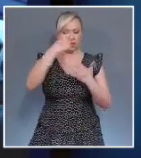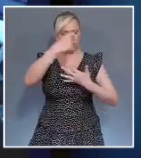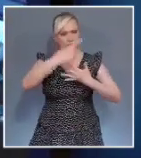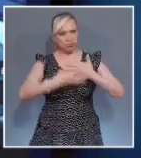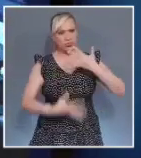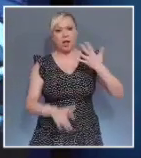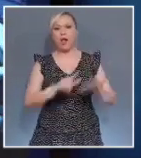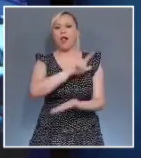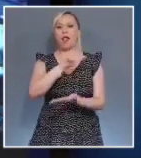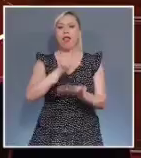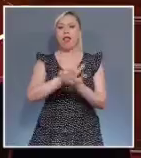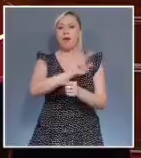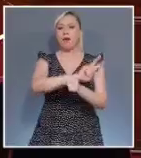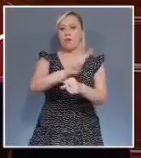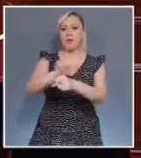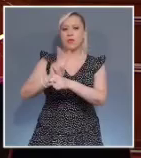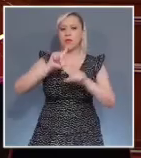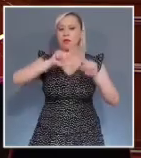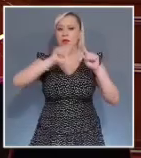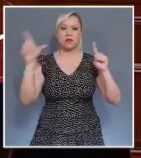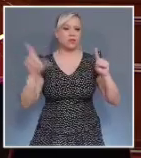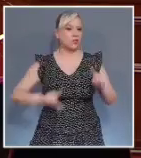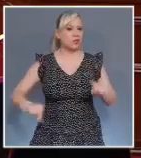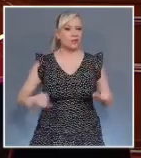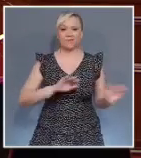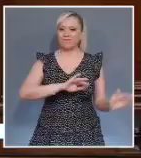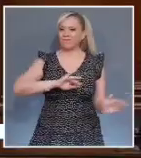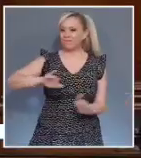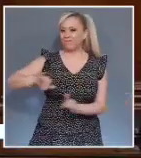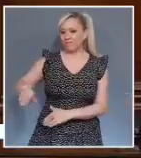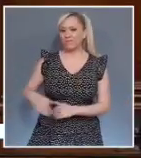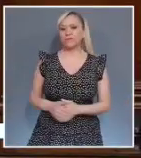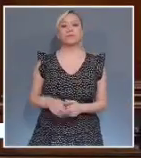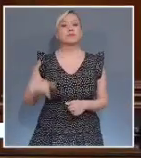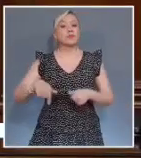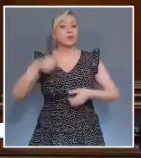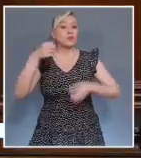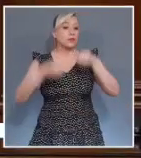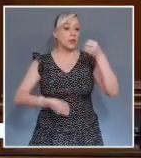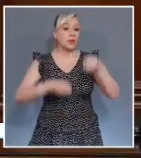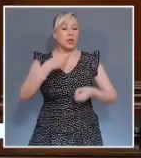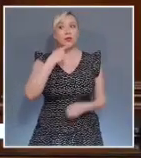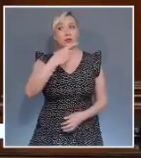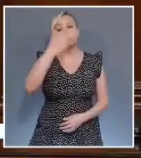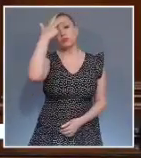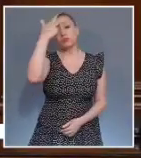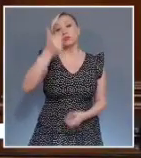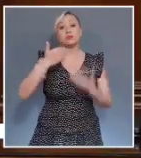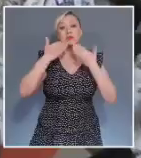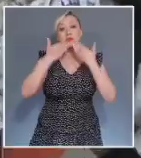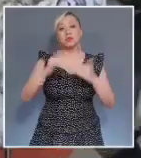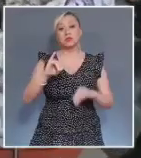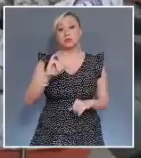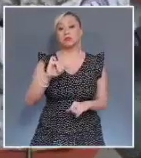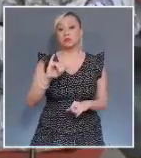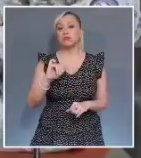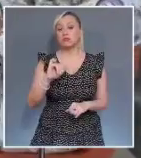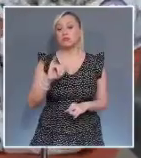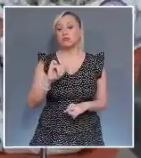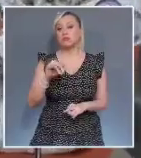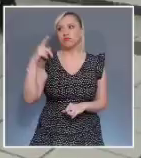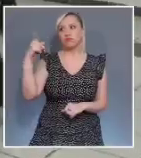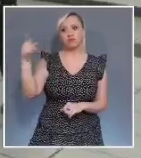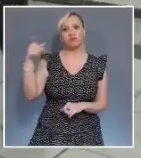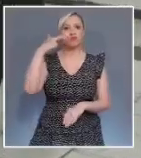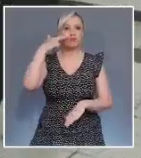Nacional. El Pleno de la Corte declaró válidas las facultades de la Guardia Nacional para